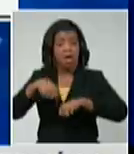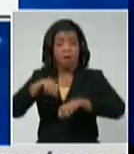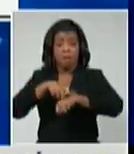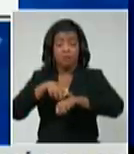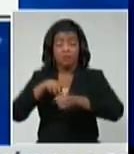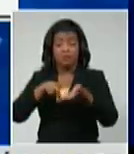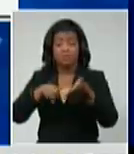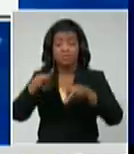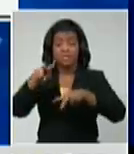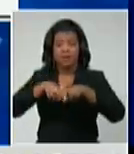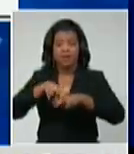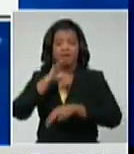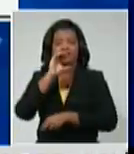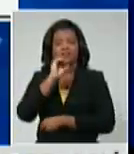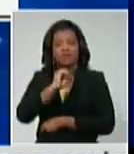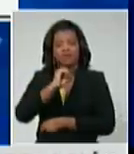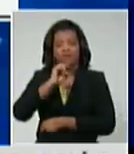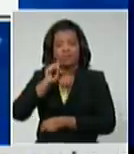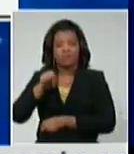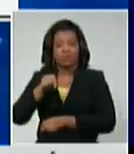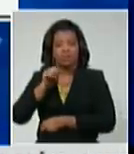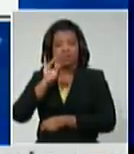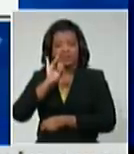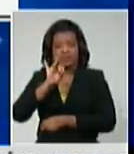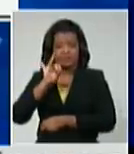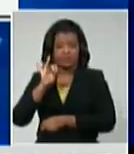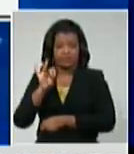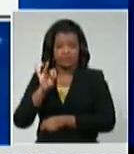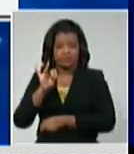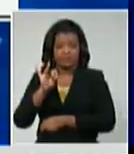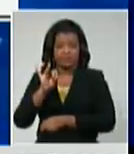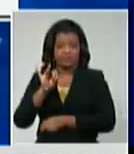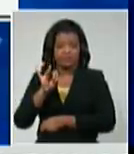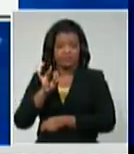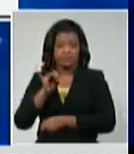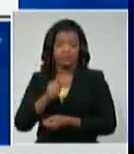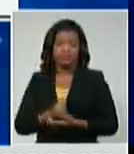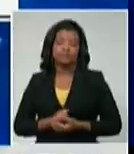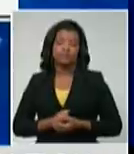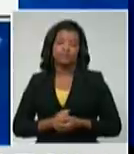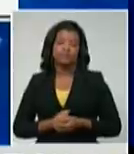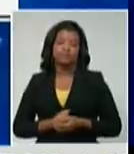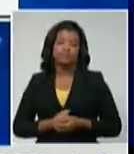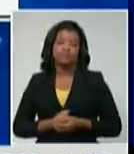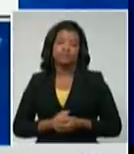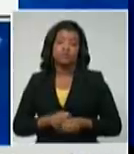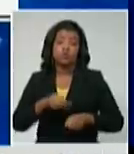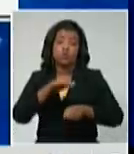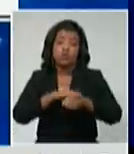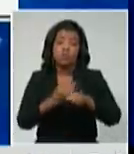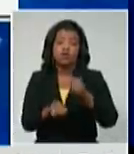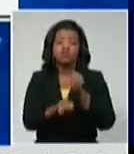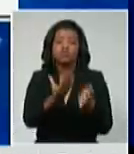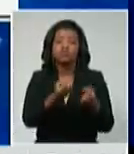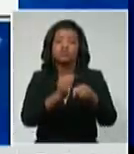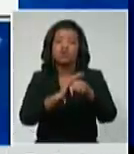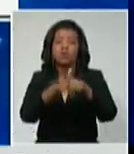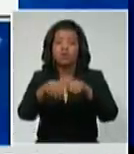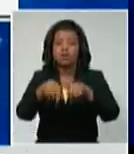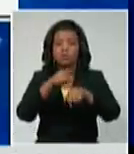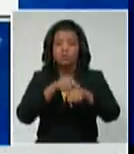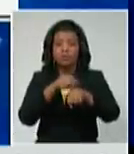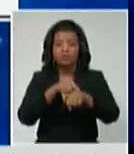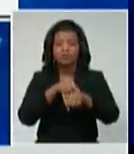de 0,77, a punto de partida de un foco que presenta en estos momentos y en donde